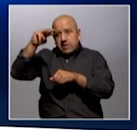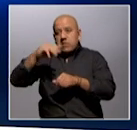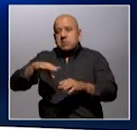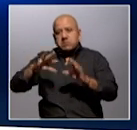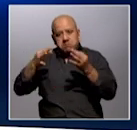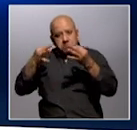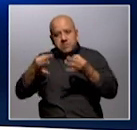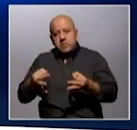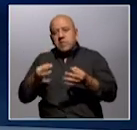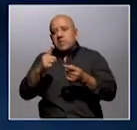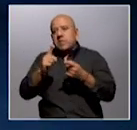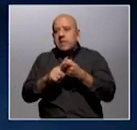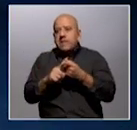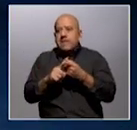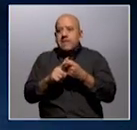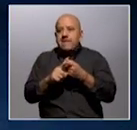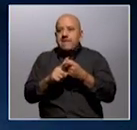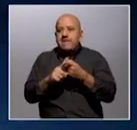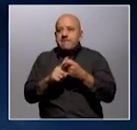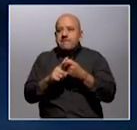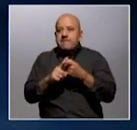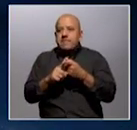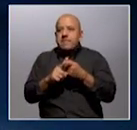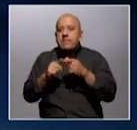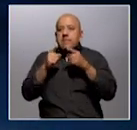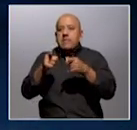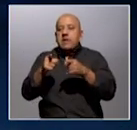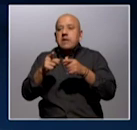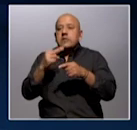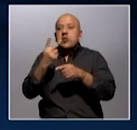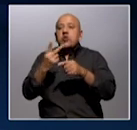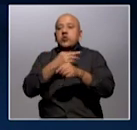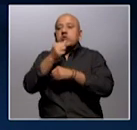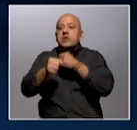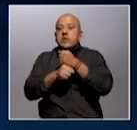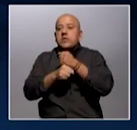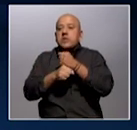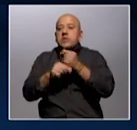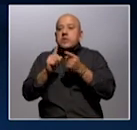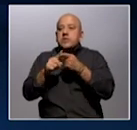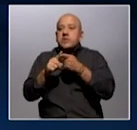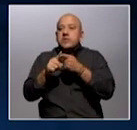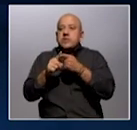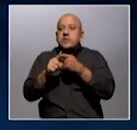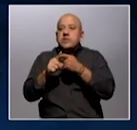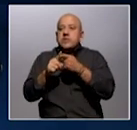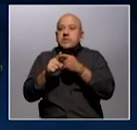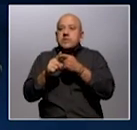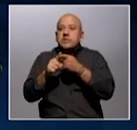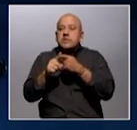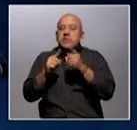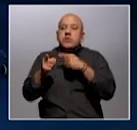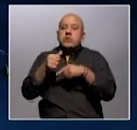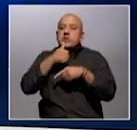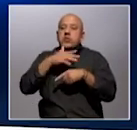digamos y bueno esa edición que fue hace dos años que lo cual de abrir otras puertas y otras y otras